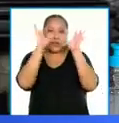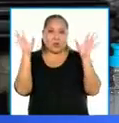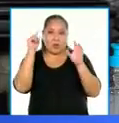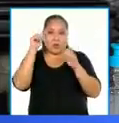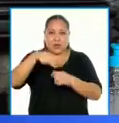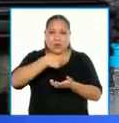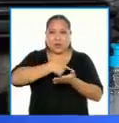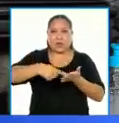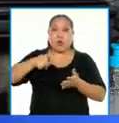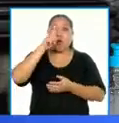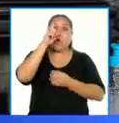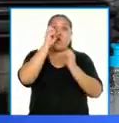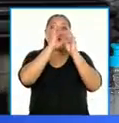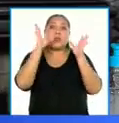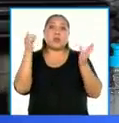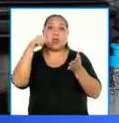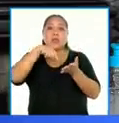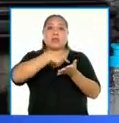semana.